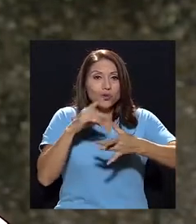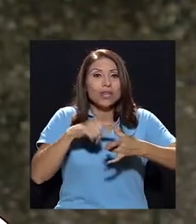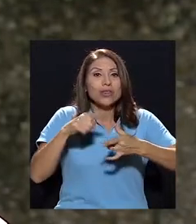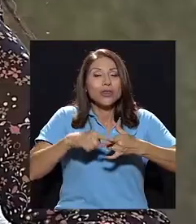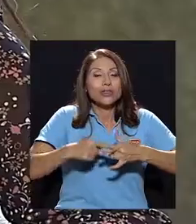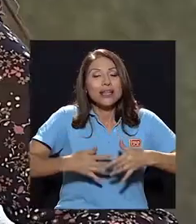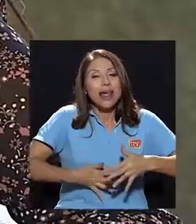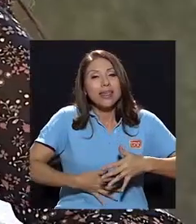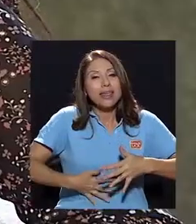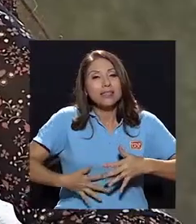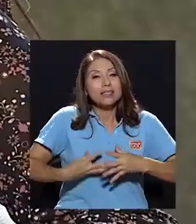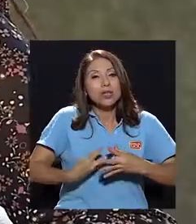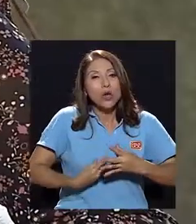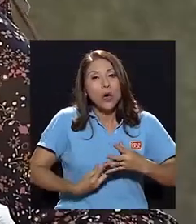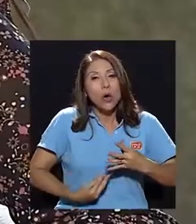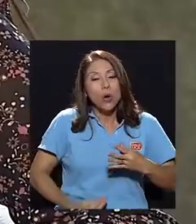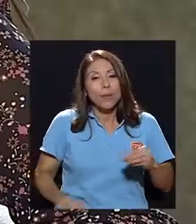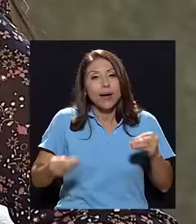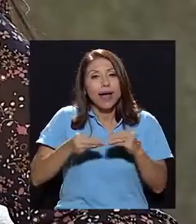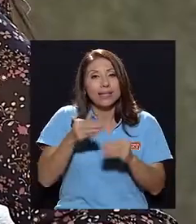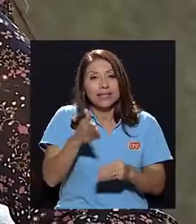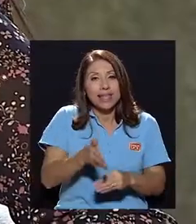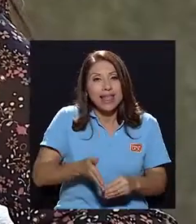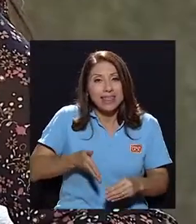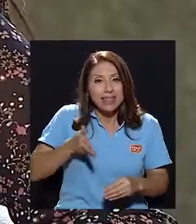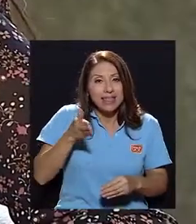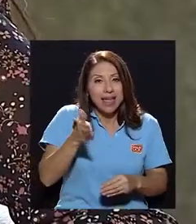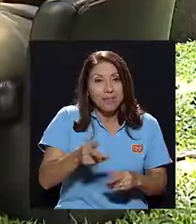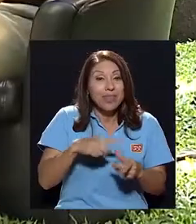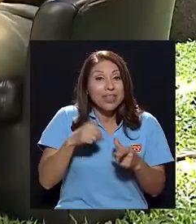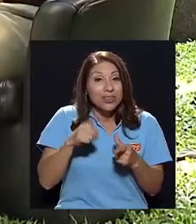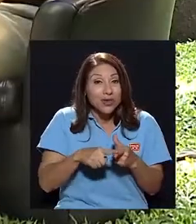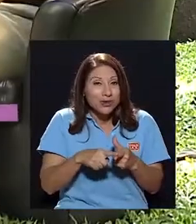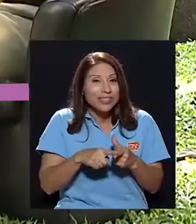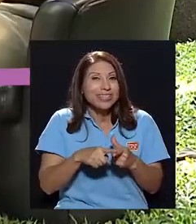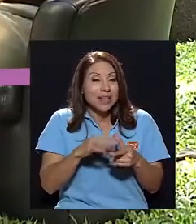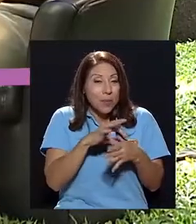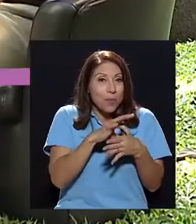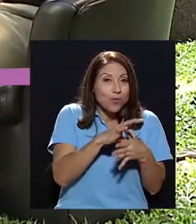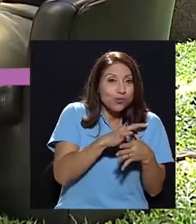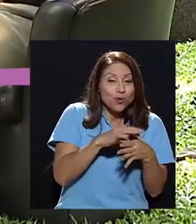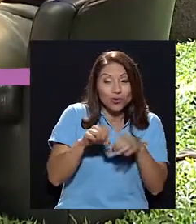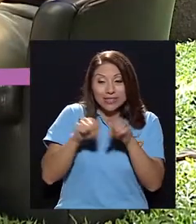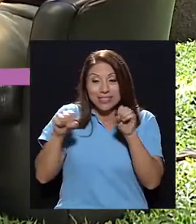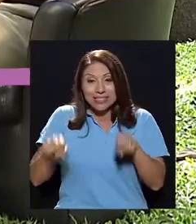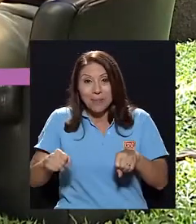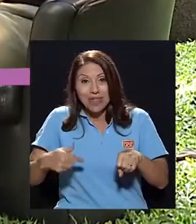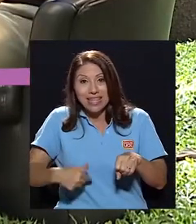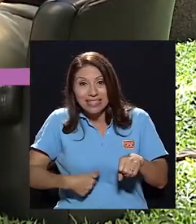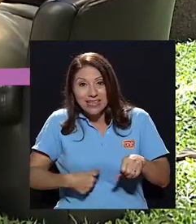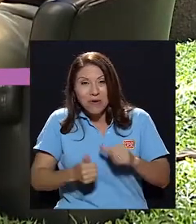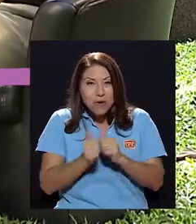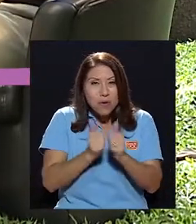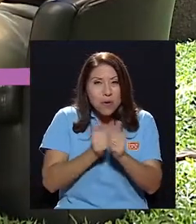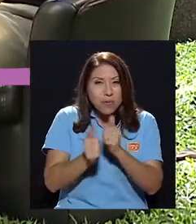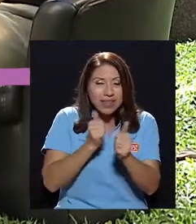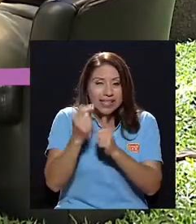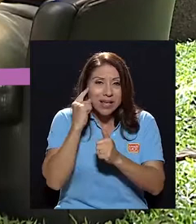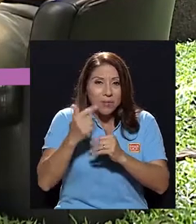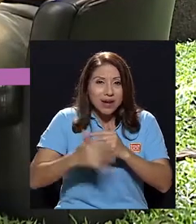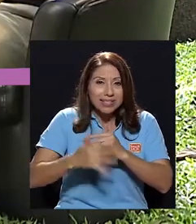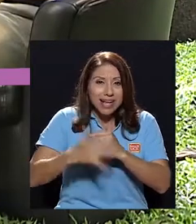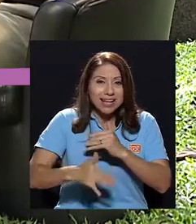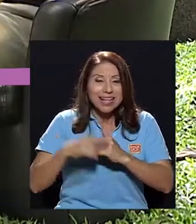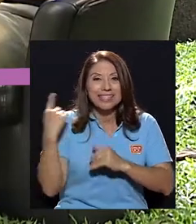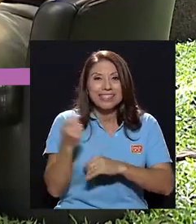recarga más el cuerpo. Sí. Entonces están haciendo ahí como una competencia por la sangre entre los músculos y el sistema digestivo, y siempre ganan los músculos,